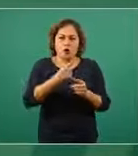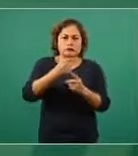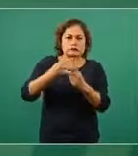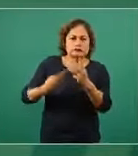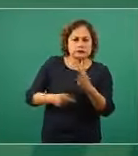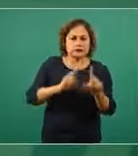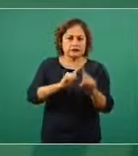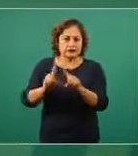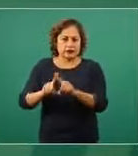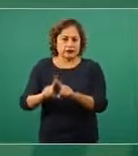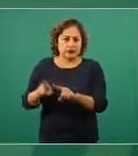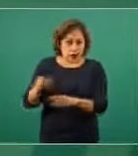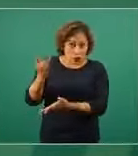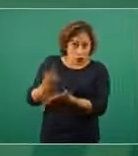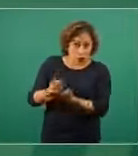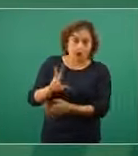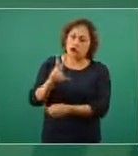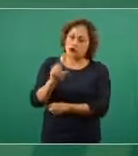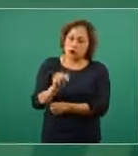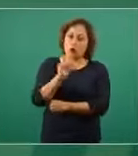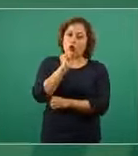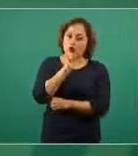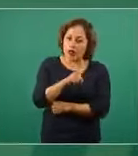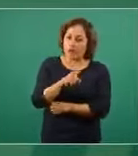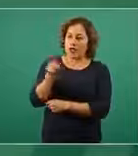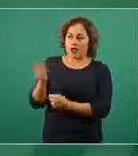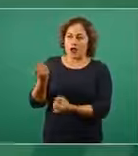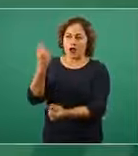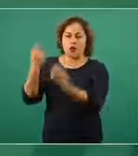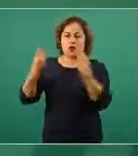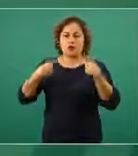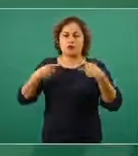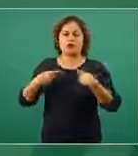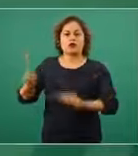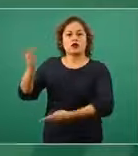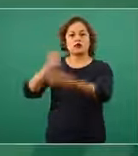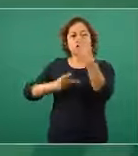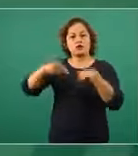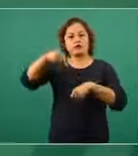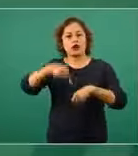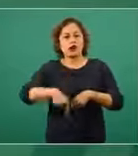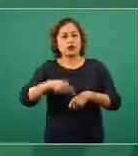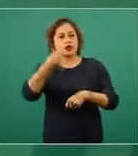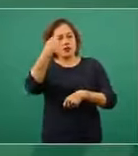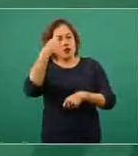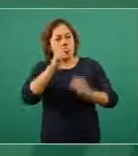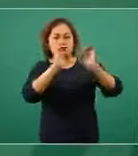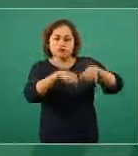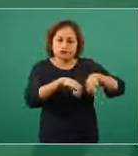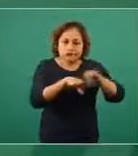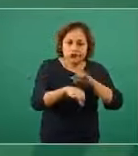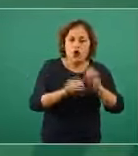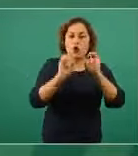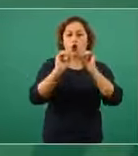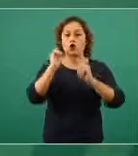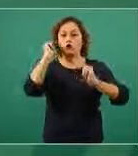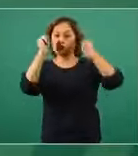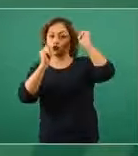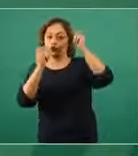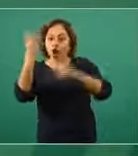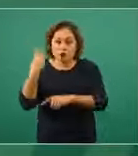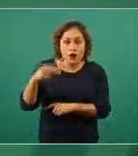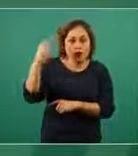de esta población que se considera migrante, que viene por trabajo, que viene por turismo, ¿no?, y que llega a entidades federativas y que